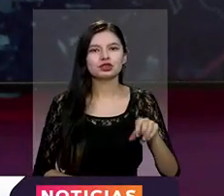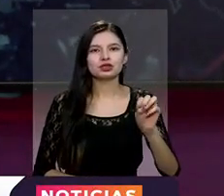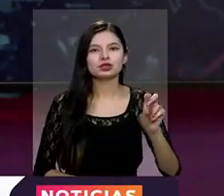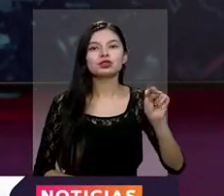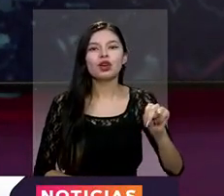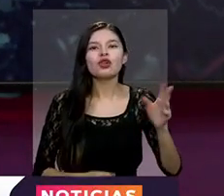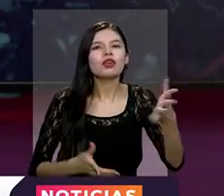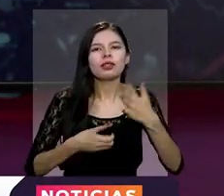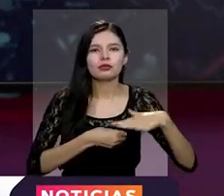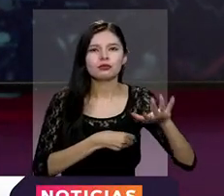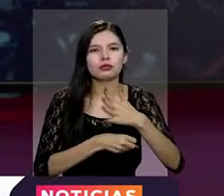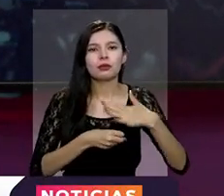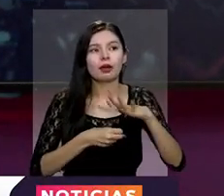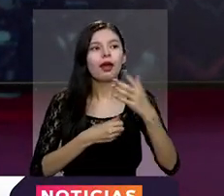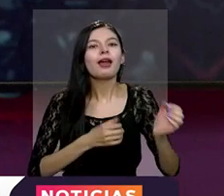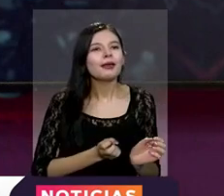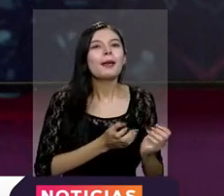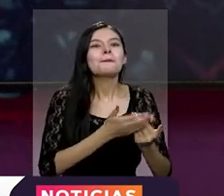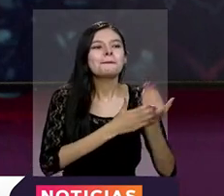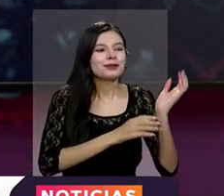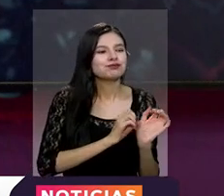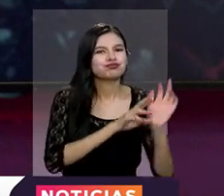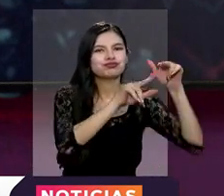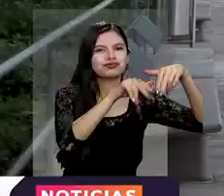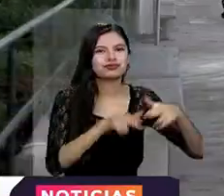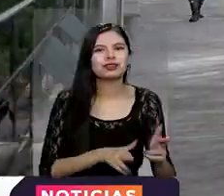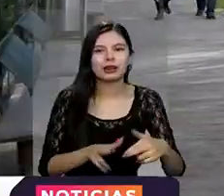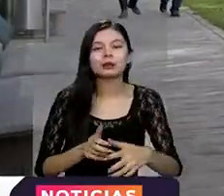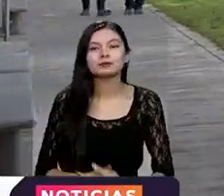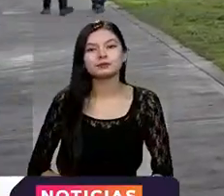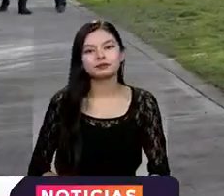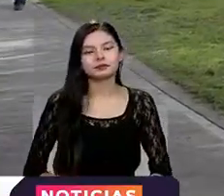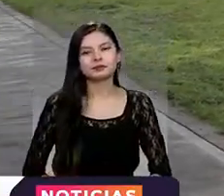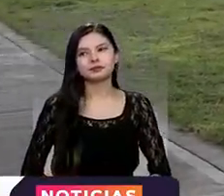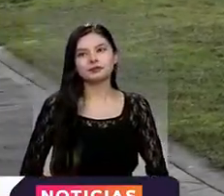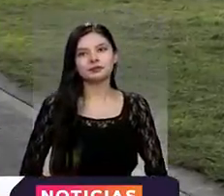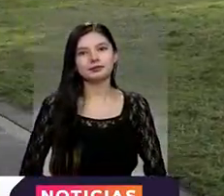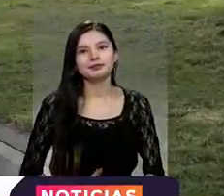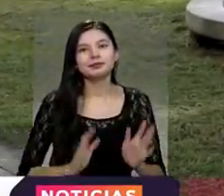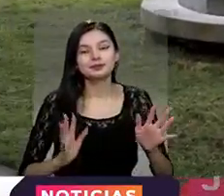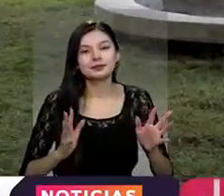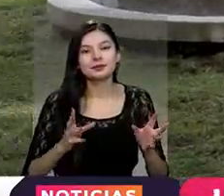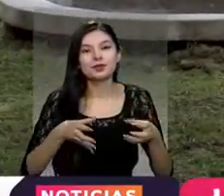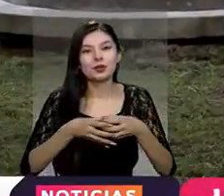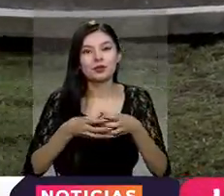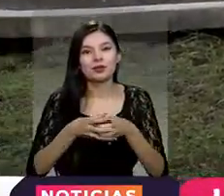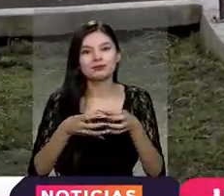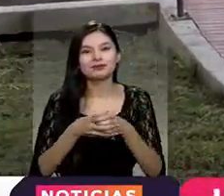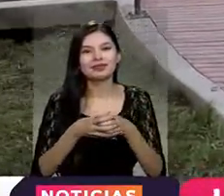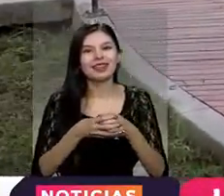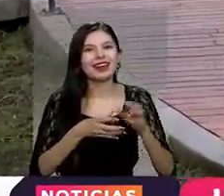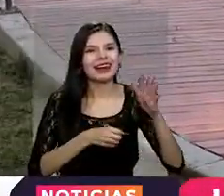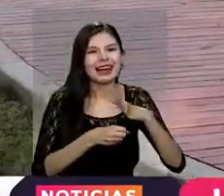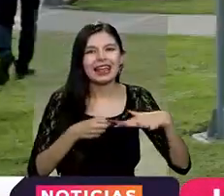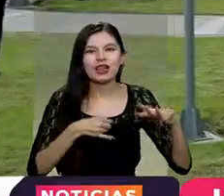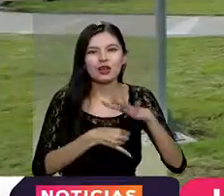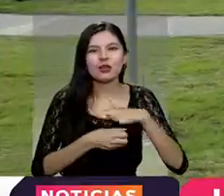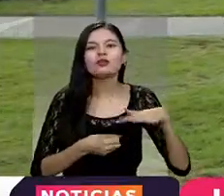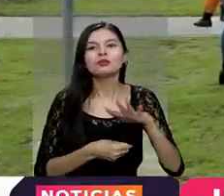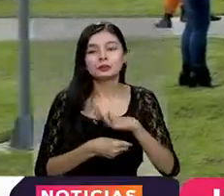importante fuente hídrica de la región metropolitana. La Corporación Autónoma Regional entregó este parque